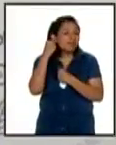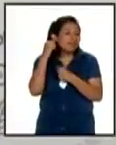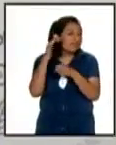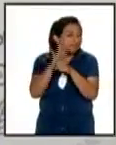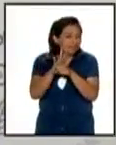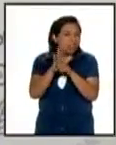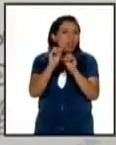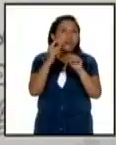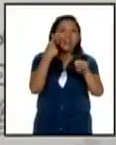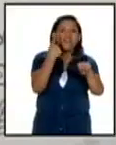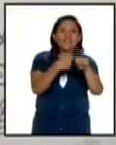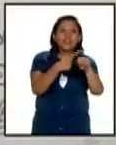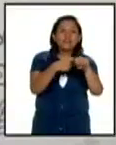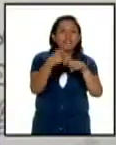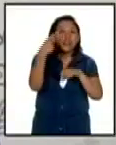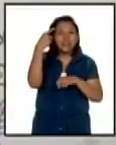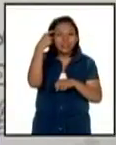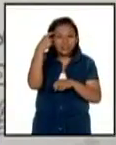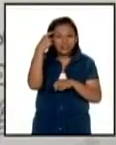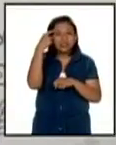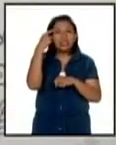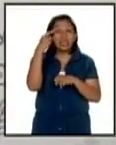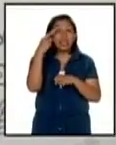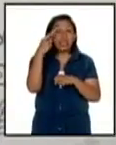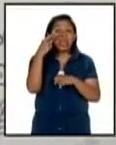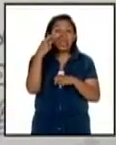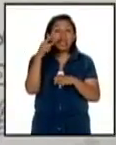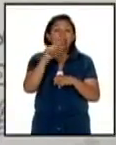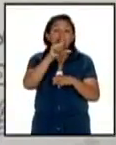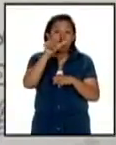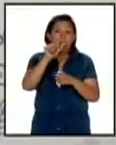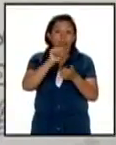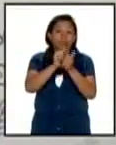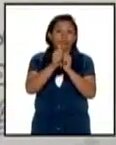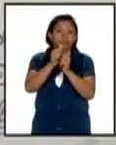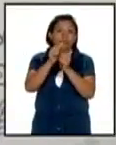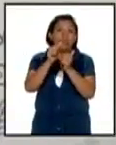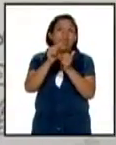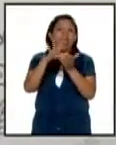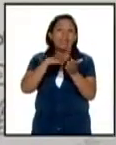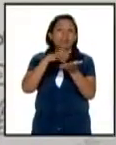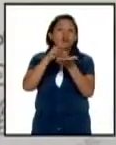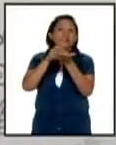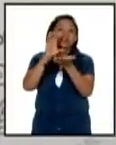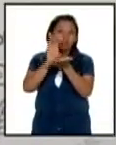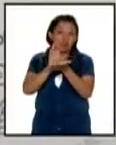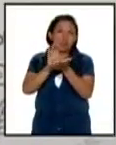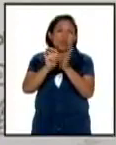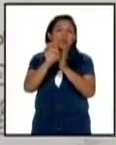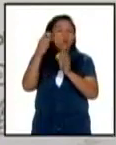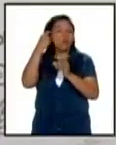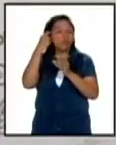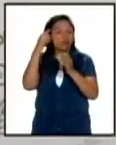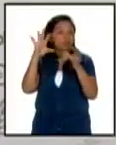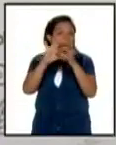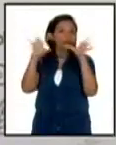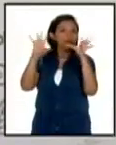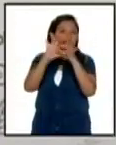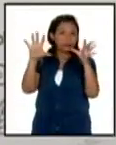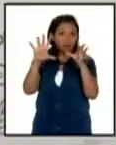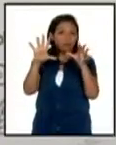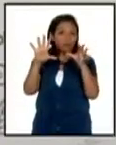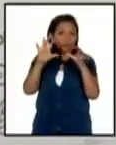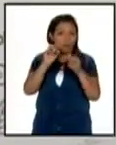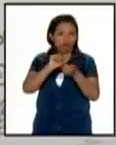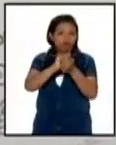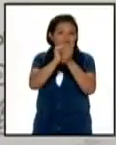de índole intelectual o de índole mental que adquieres una discapacidad psicosocial como demencia senil? Todas son condiciones